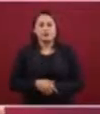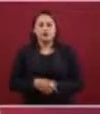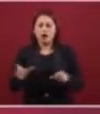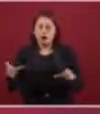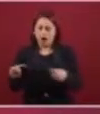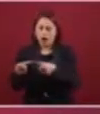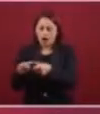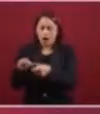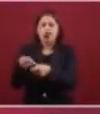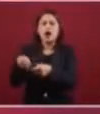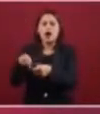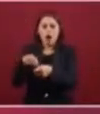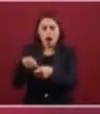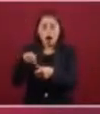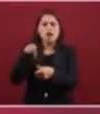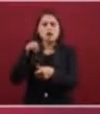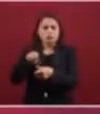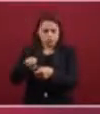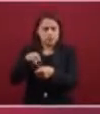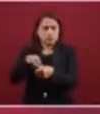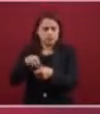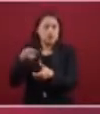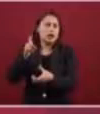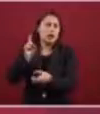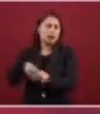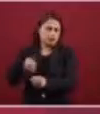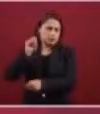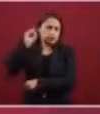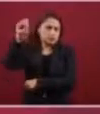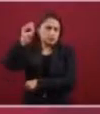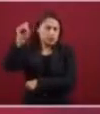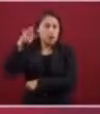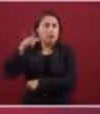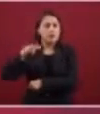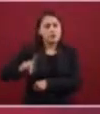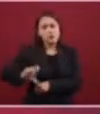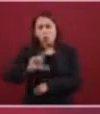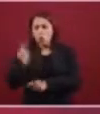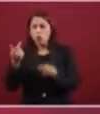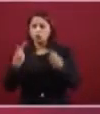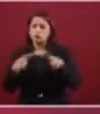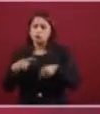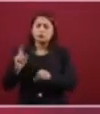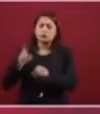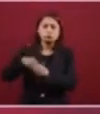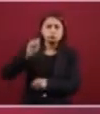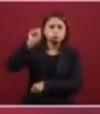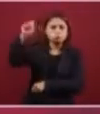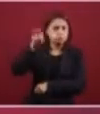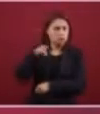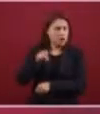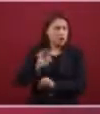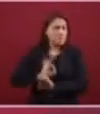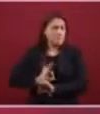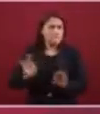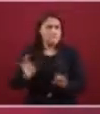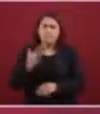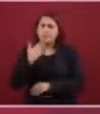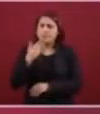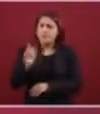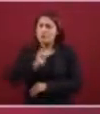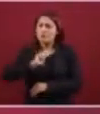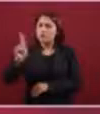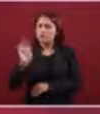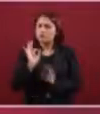de sindicalizados, pero yo tengo trabajadores maravillosos sindicalizados, gente muy capaz y muy comprometida, repito.